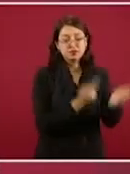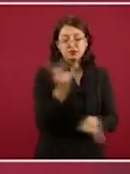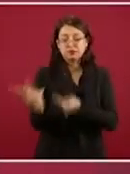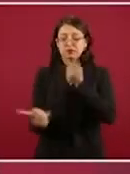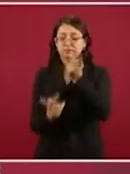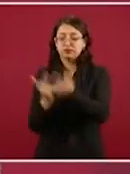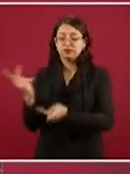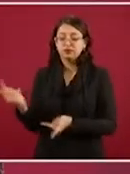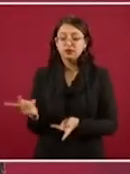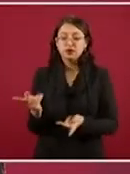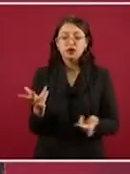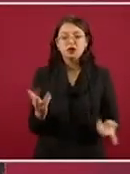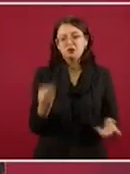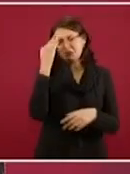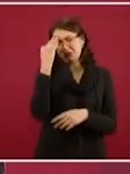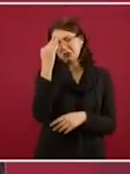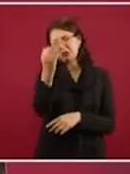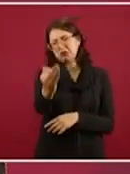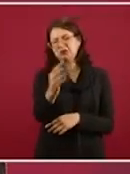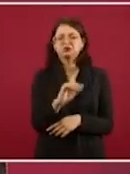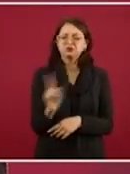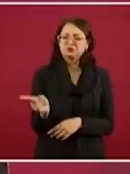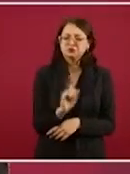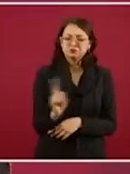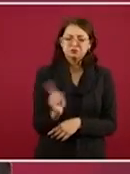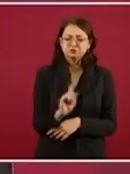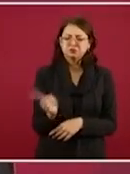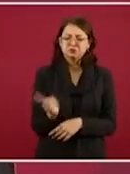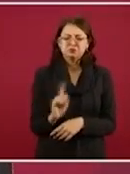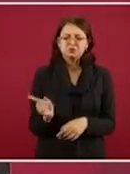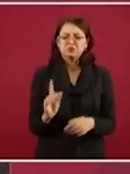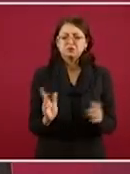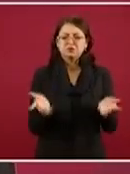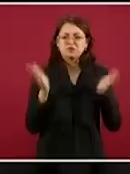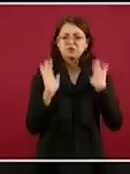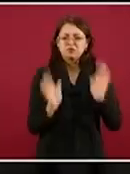falta mucho tiempo. Ya